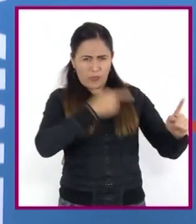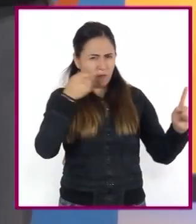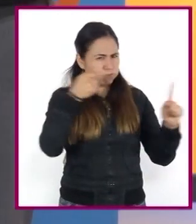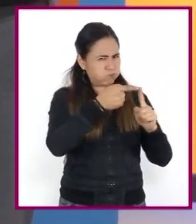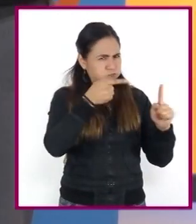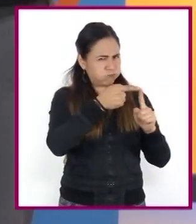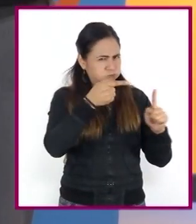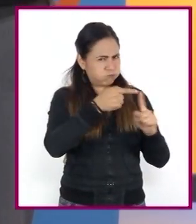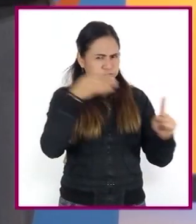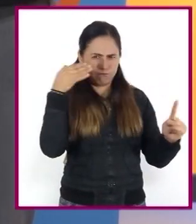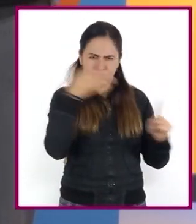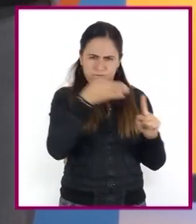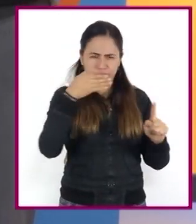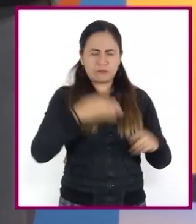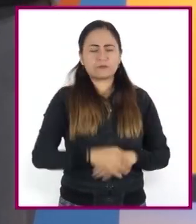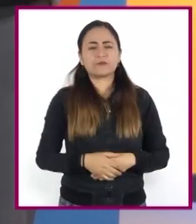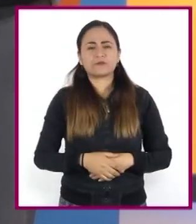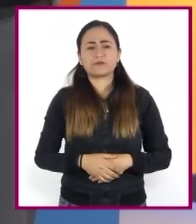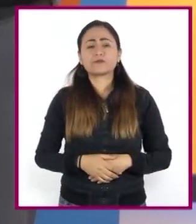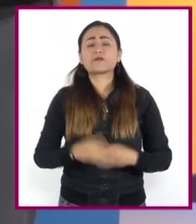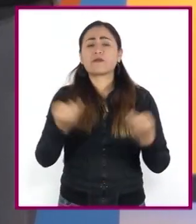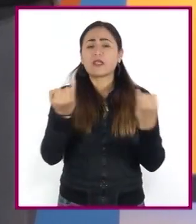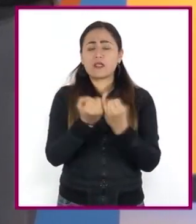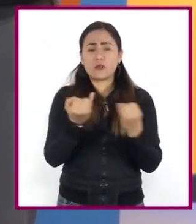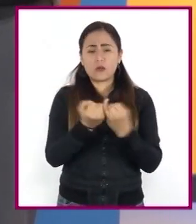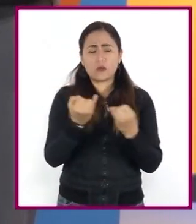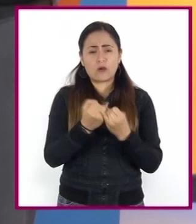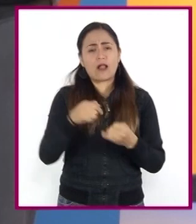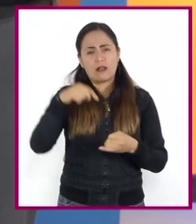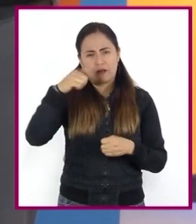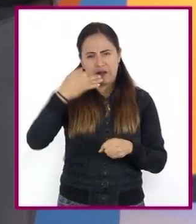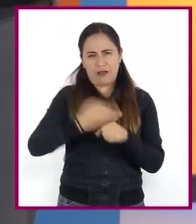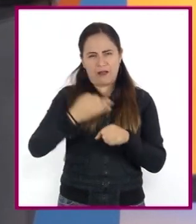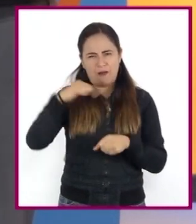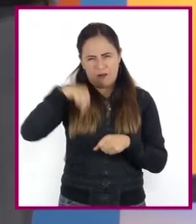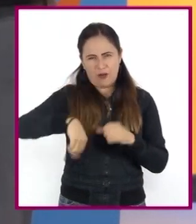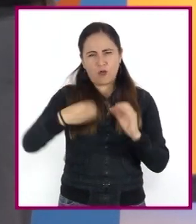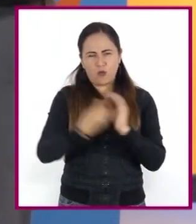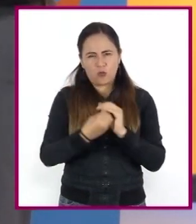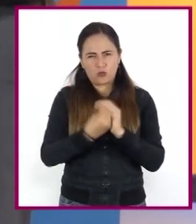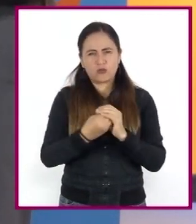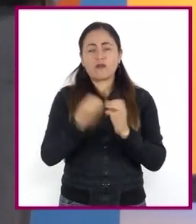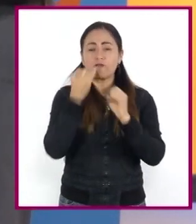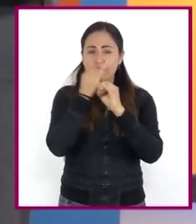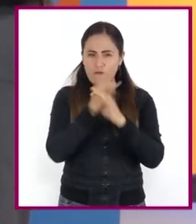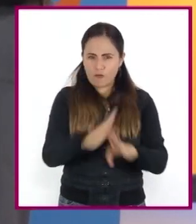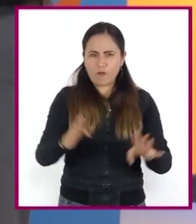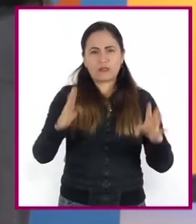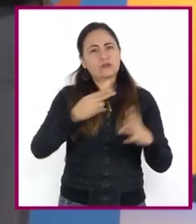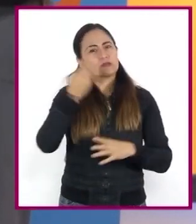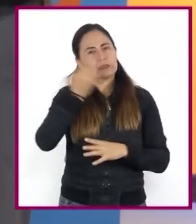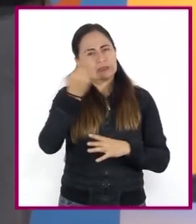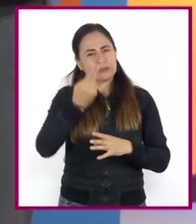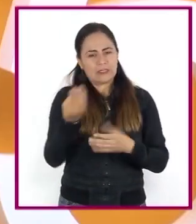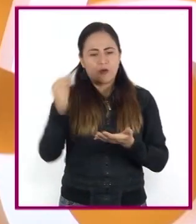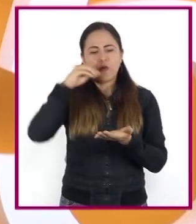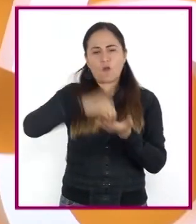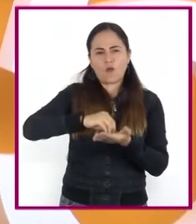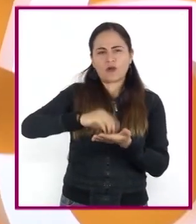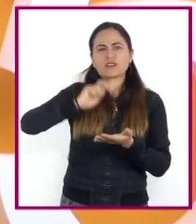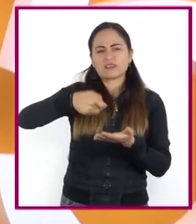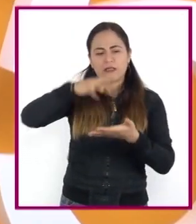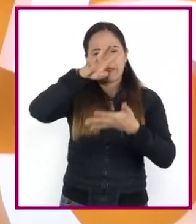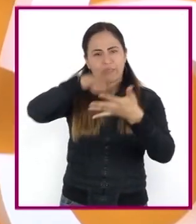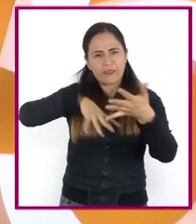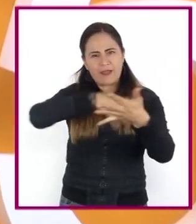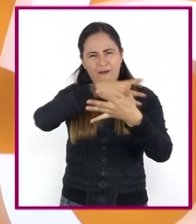concretas. Además, estudiamos que es necesario organizar la información obtenida en tablas de frecuencias.